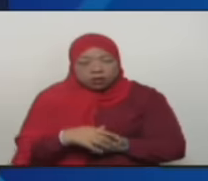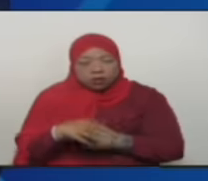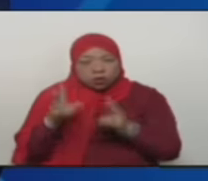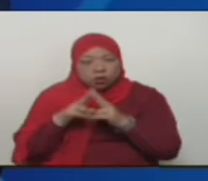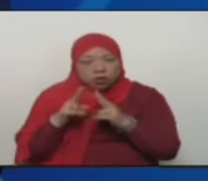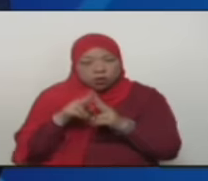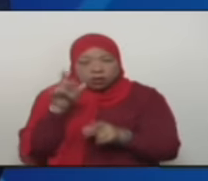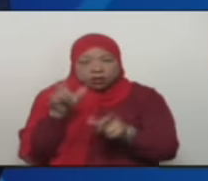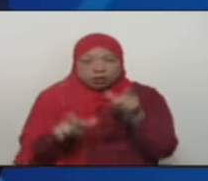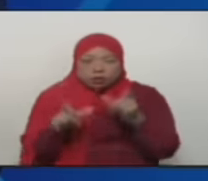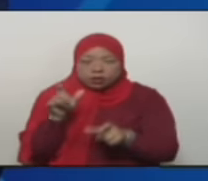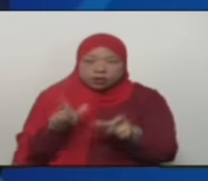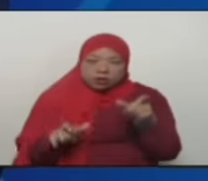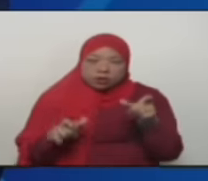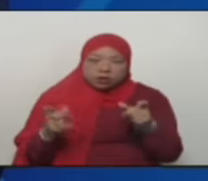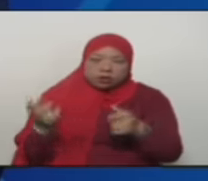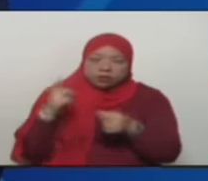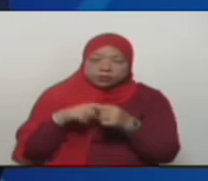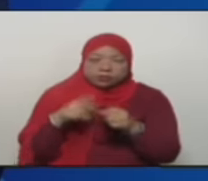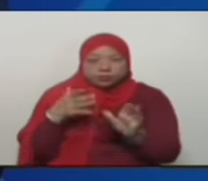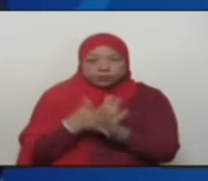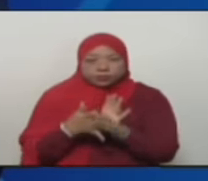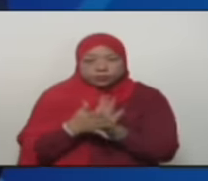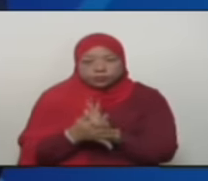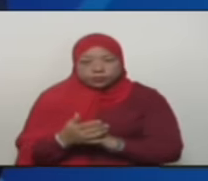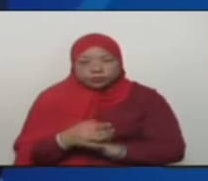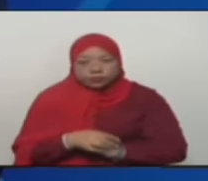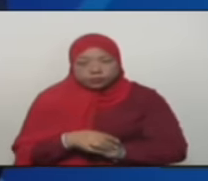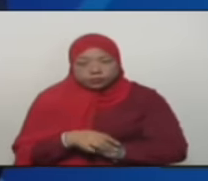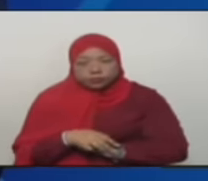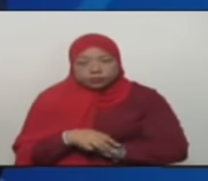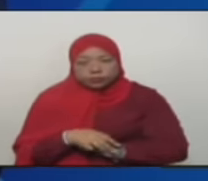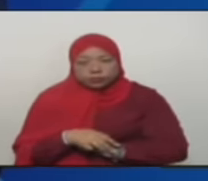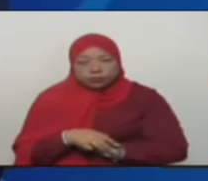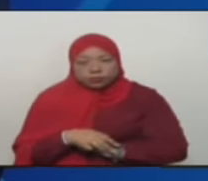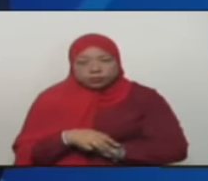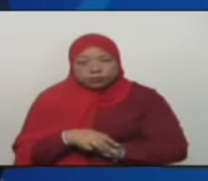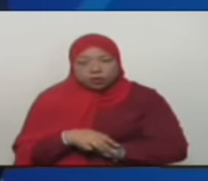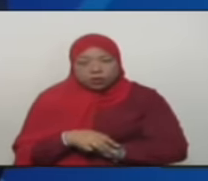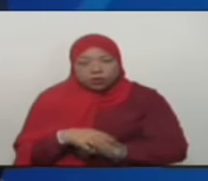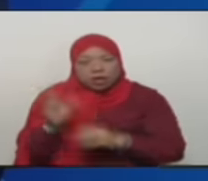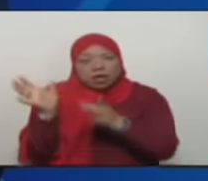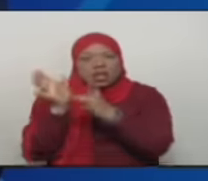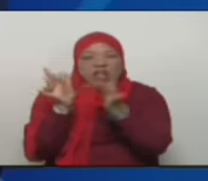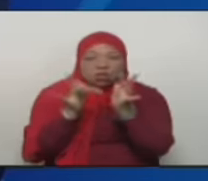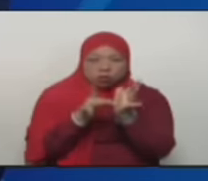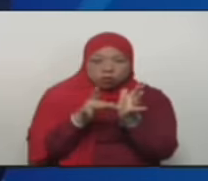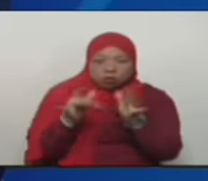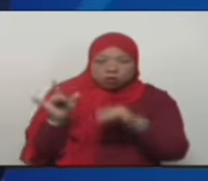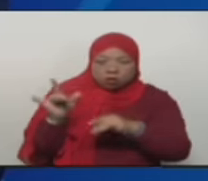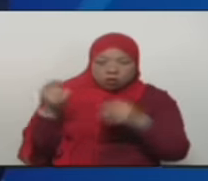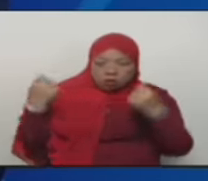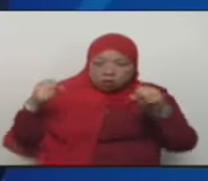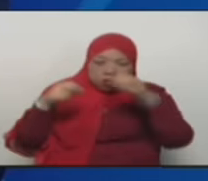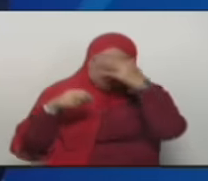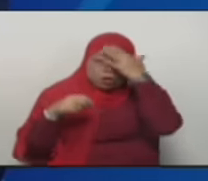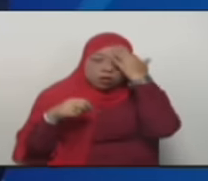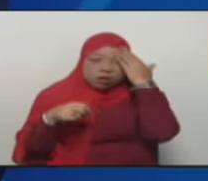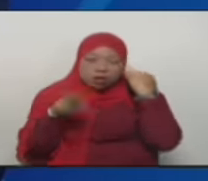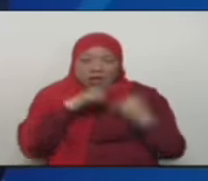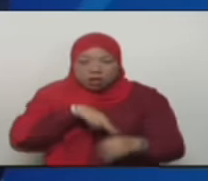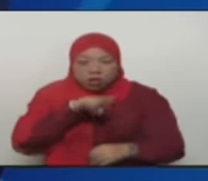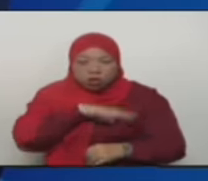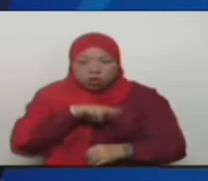Conozco gente que inclusive son cristianas, practicantes